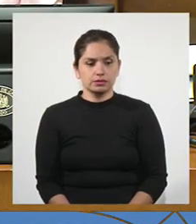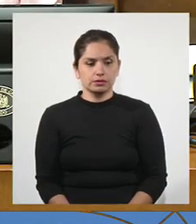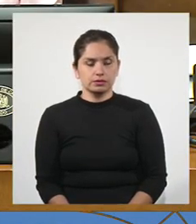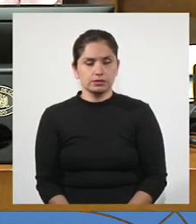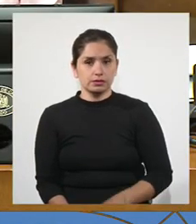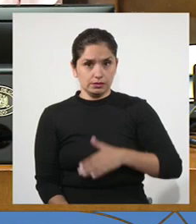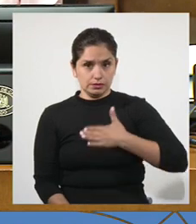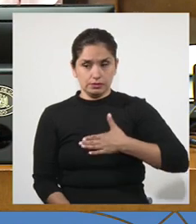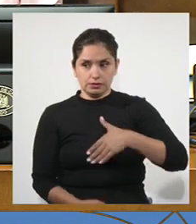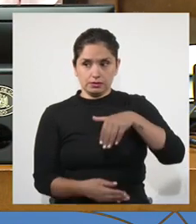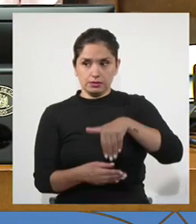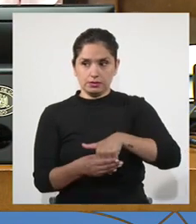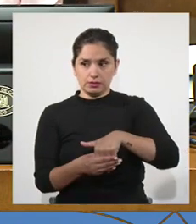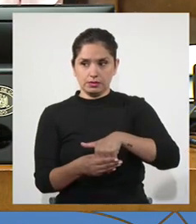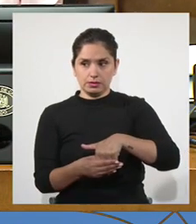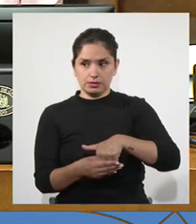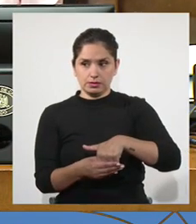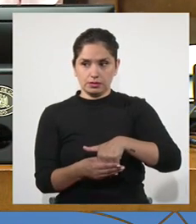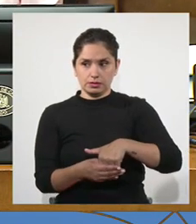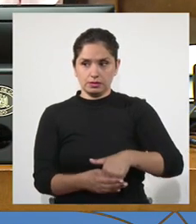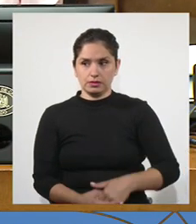¿Quiere votarla?